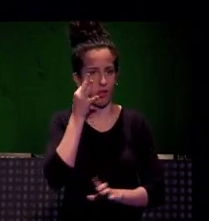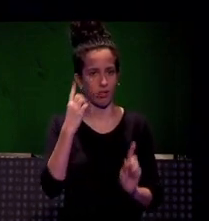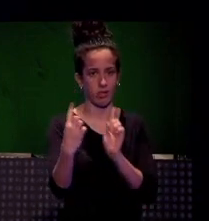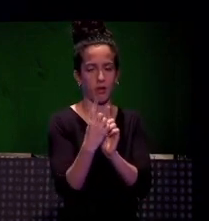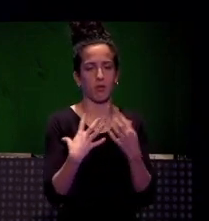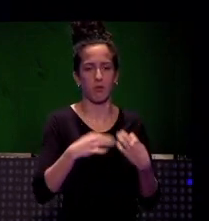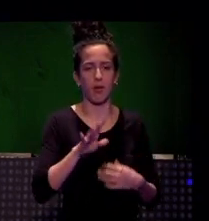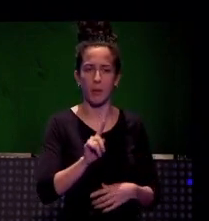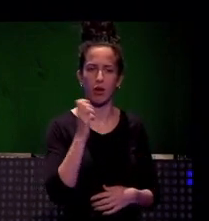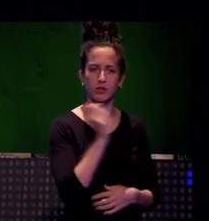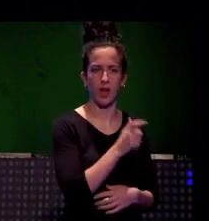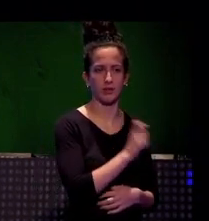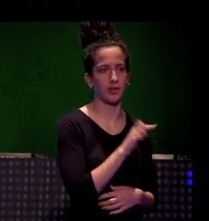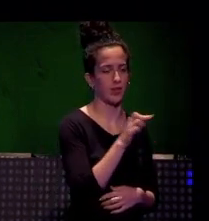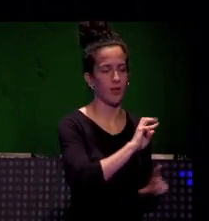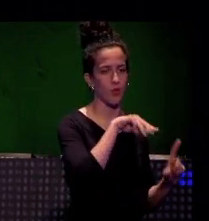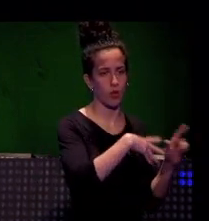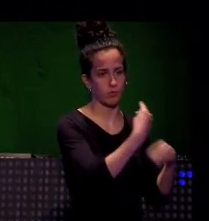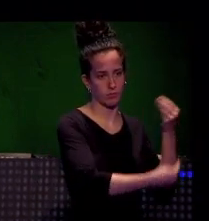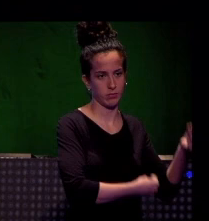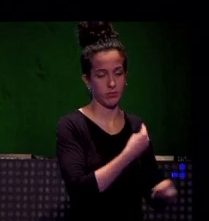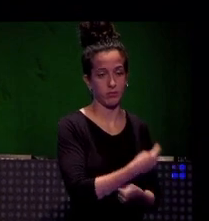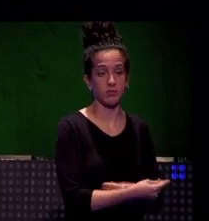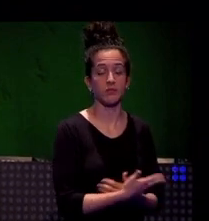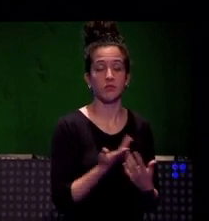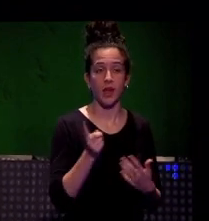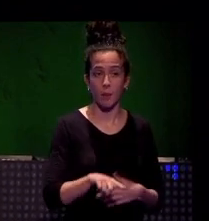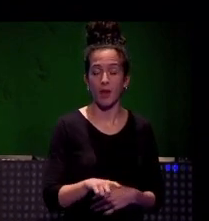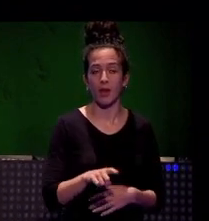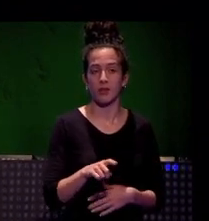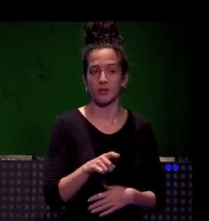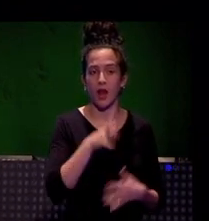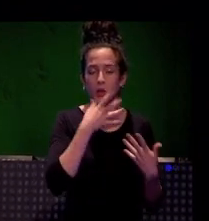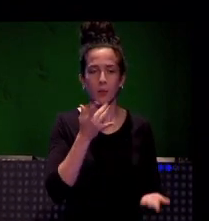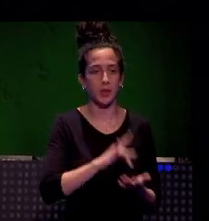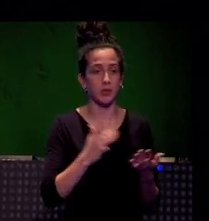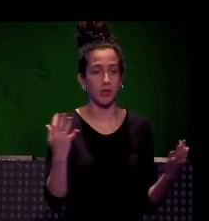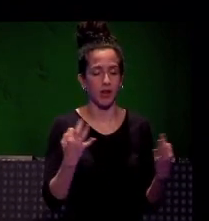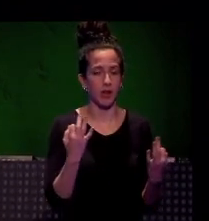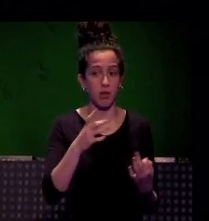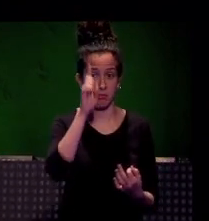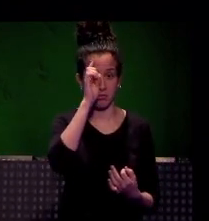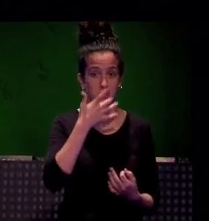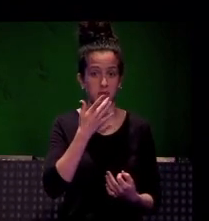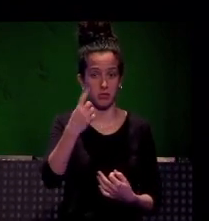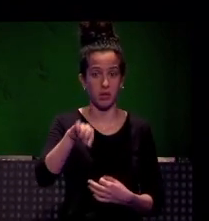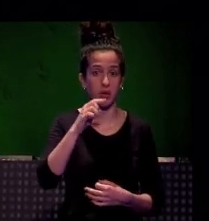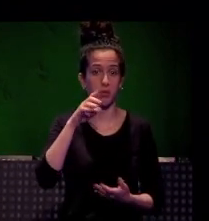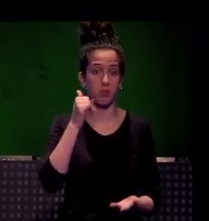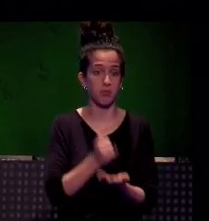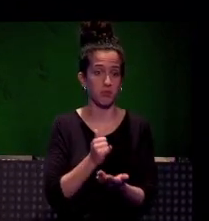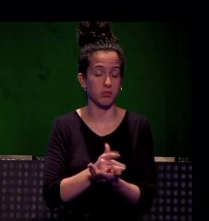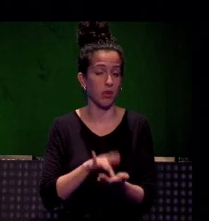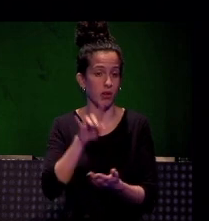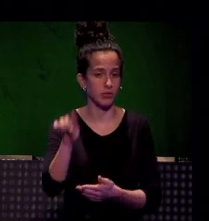tecnológicamente una de las cosas también que están ocurriendo es no sé si habéis probado me imagino que si gafas de realidad virtual